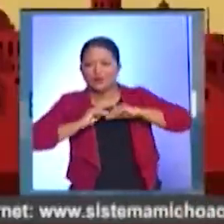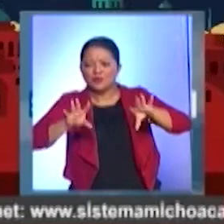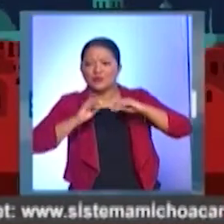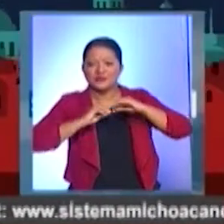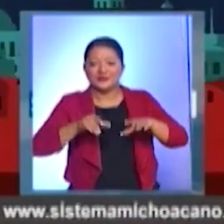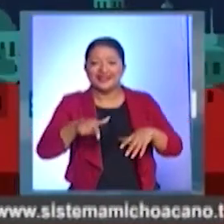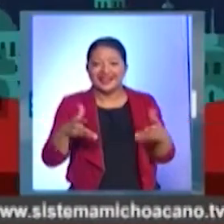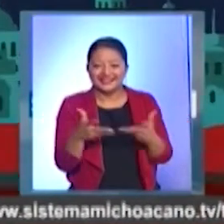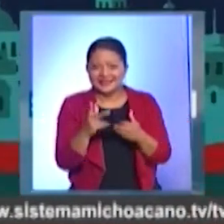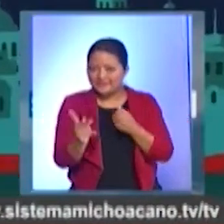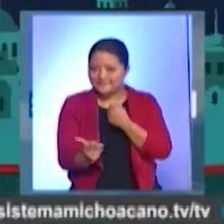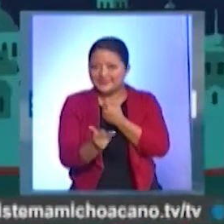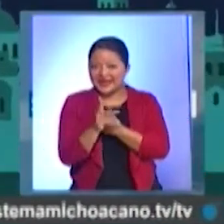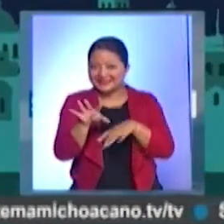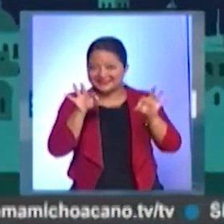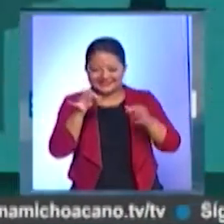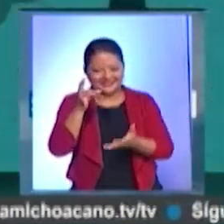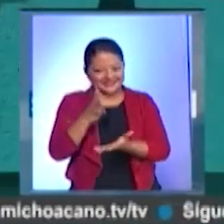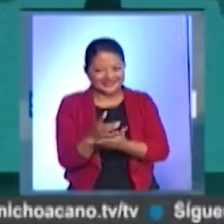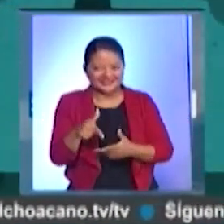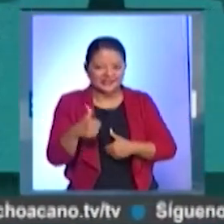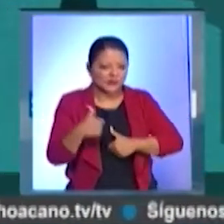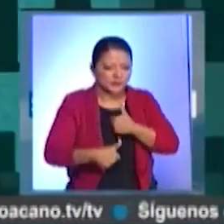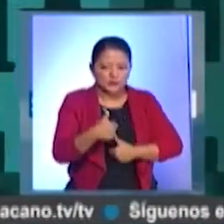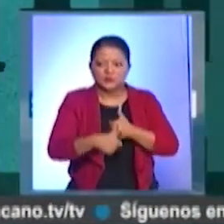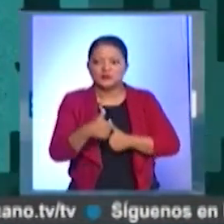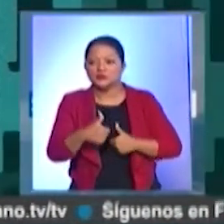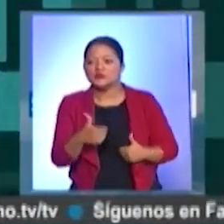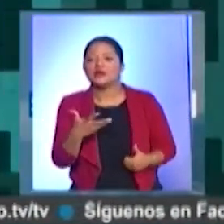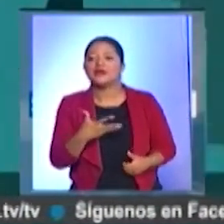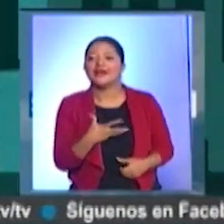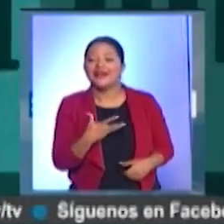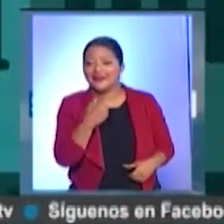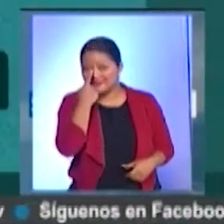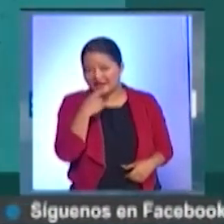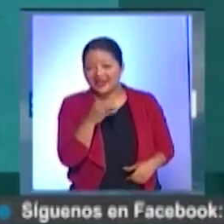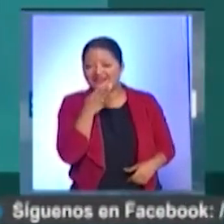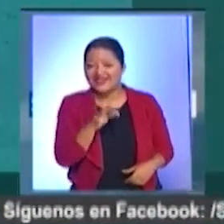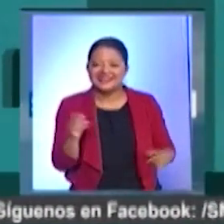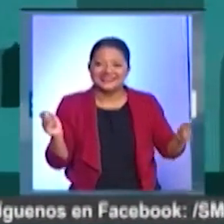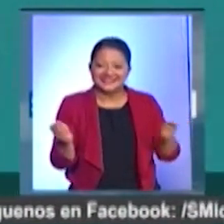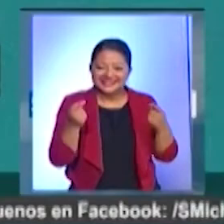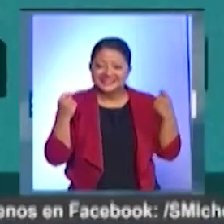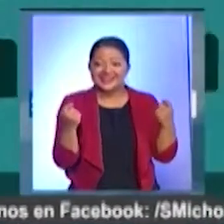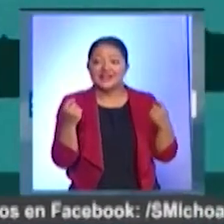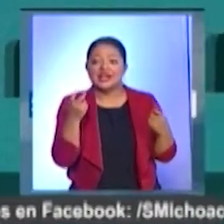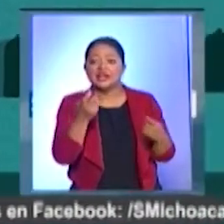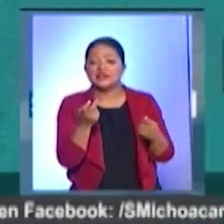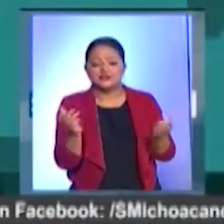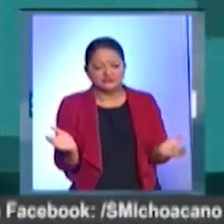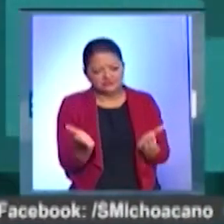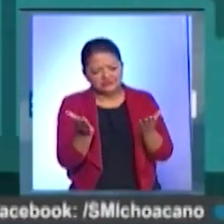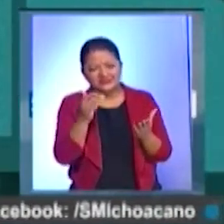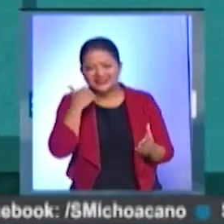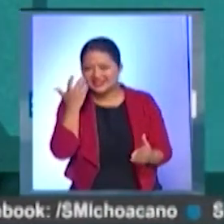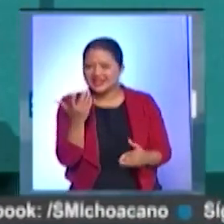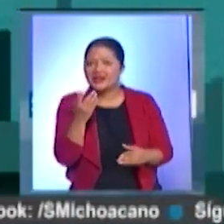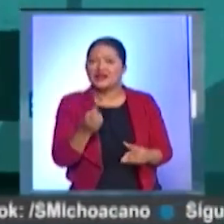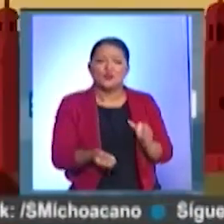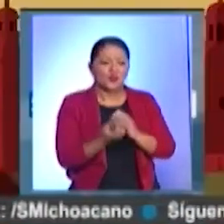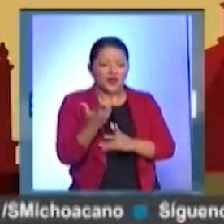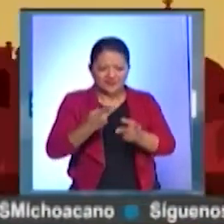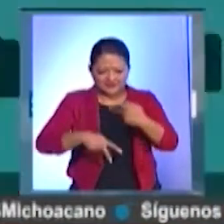nuestro país sus secciones en competencia permanecen como cimiento del festival ya que la misión es impulsar nuevos talentos mexicanos